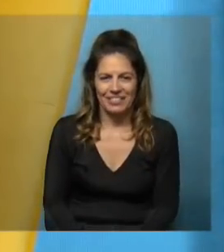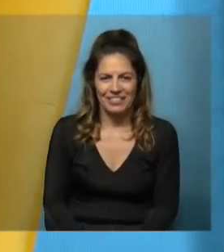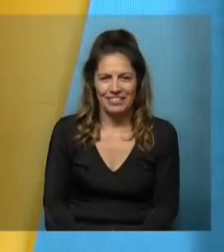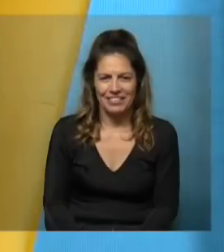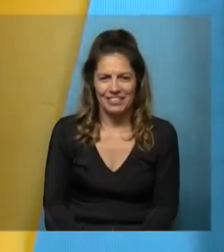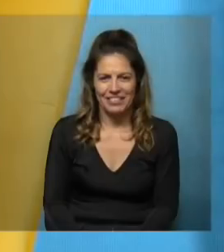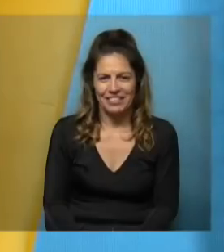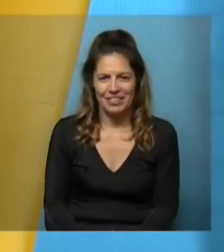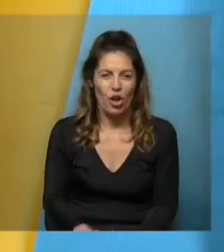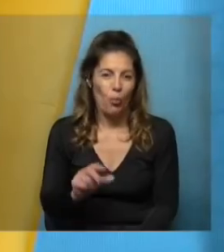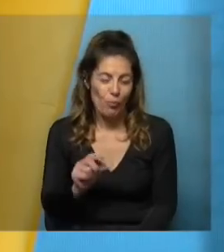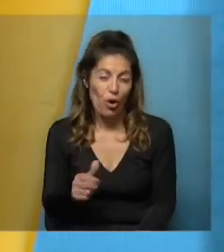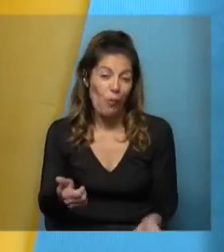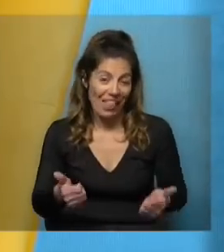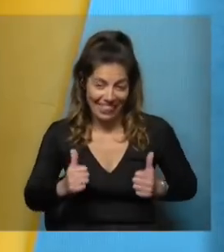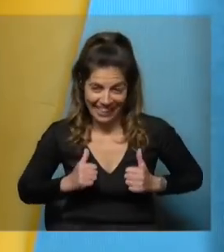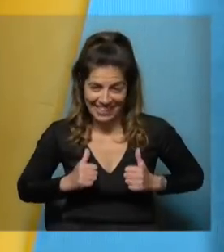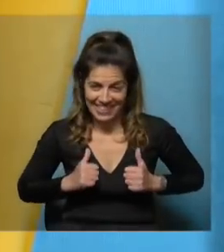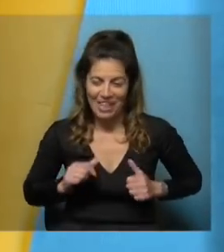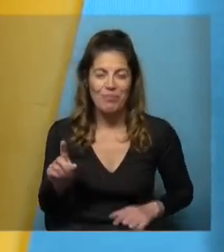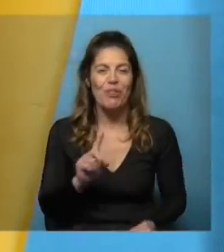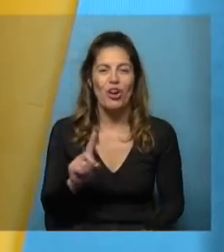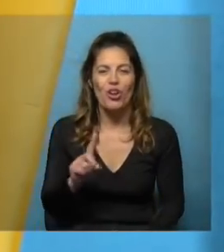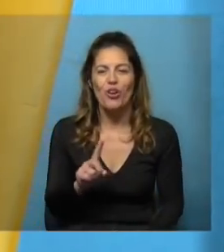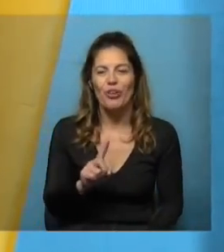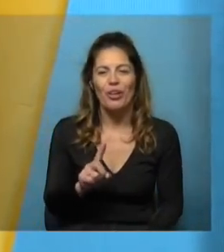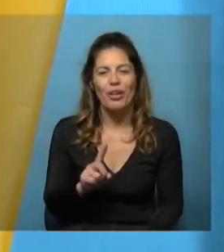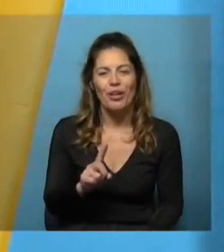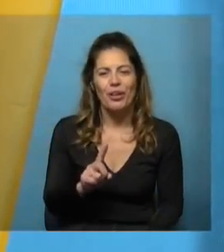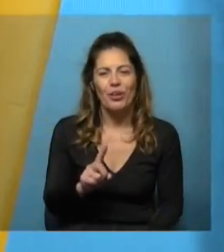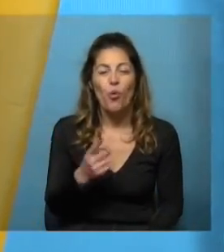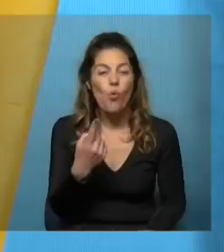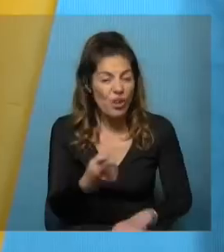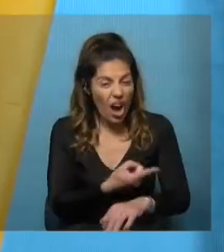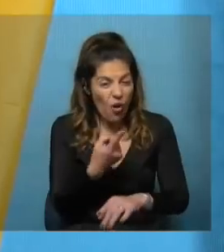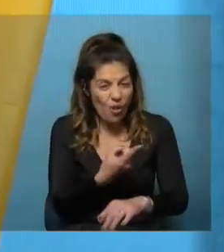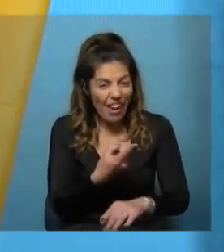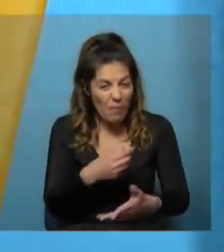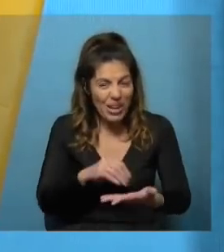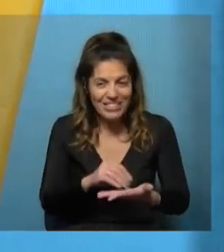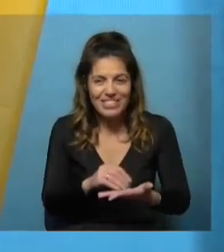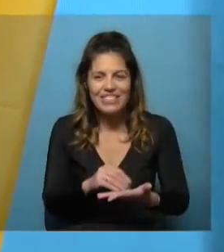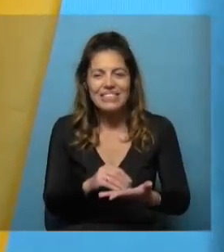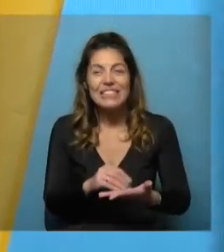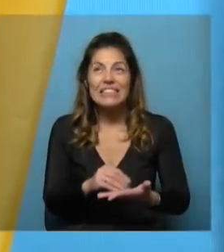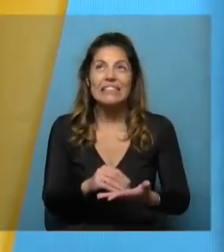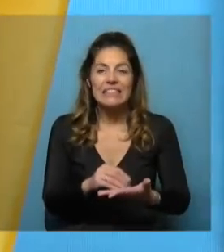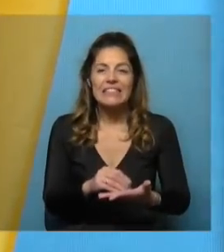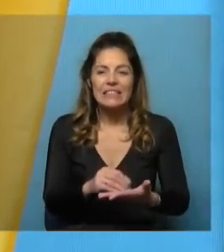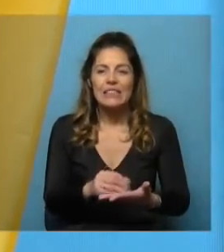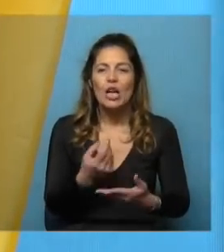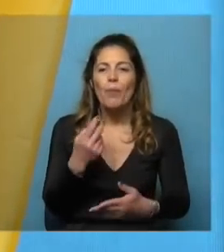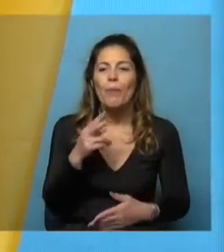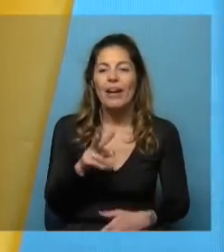para Bueno un poco para descansar pero no no es eso para una hora sola para